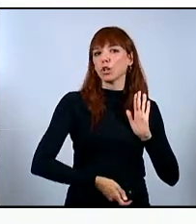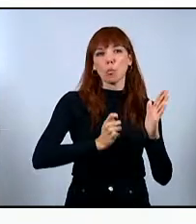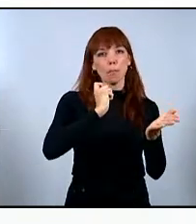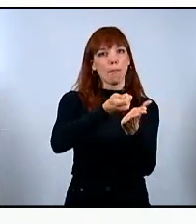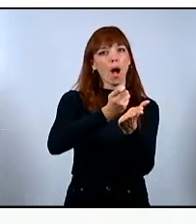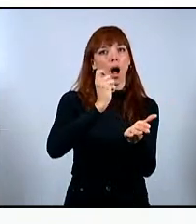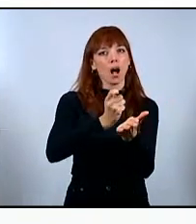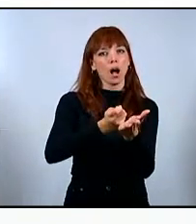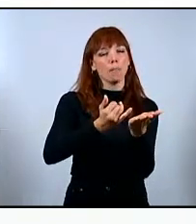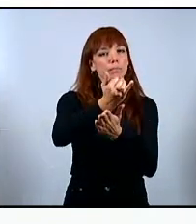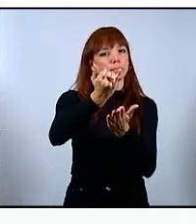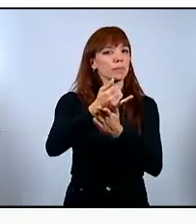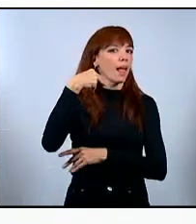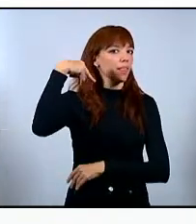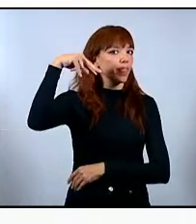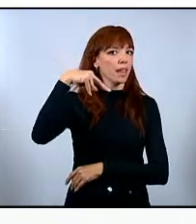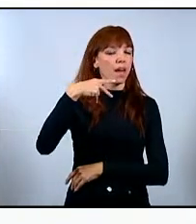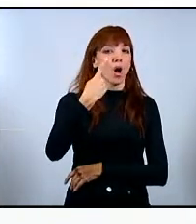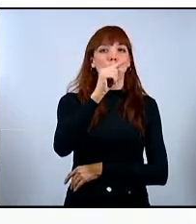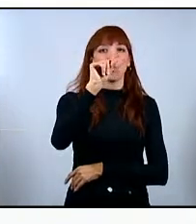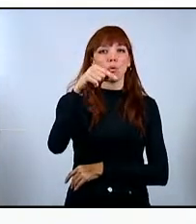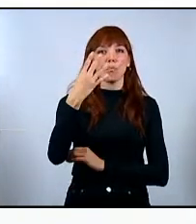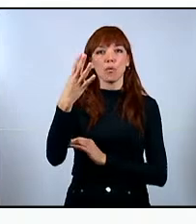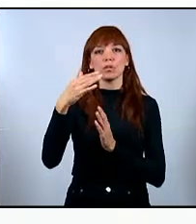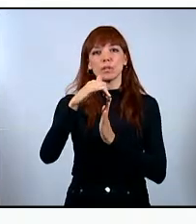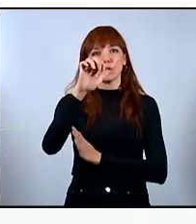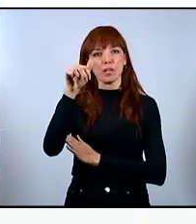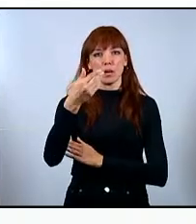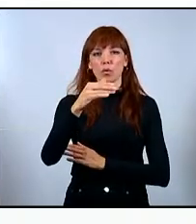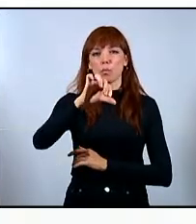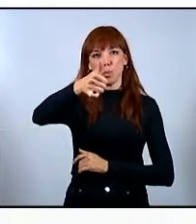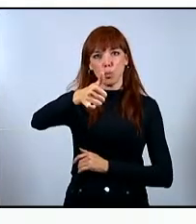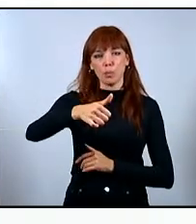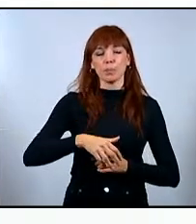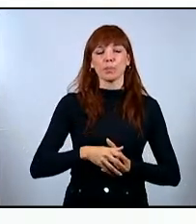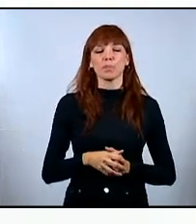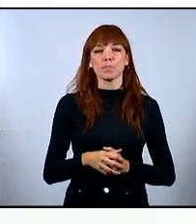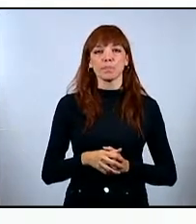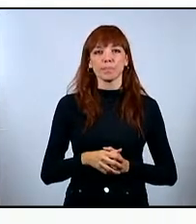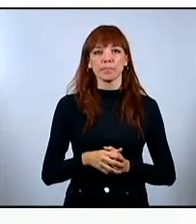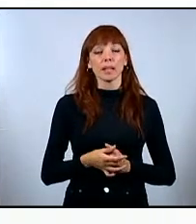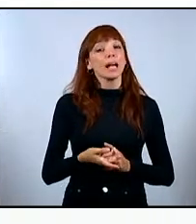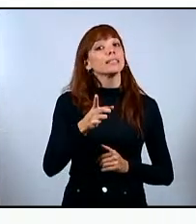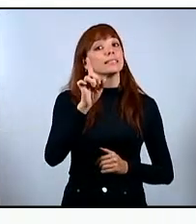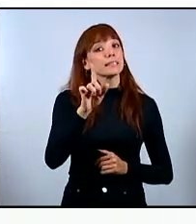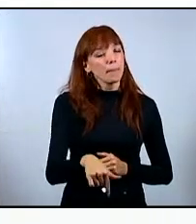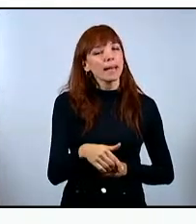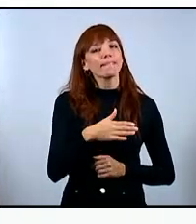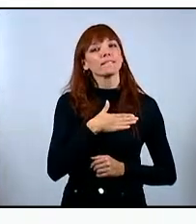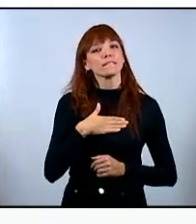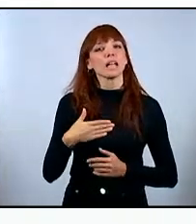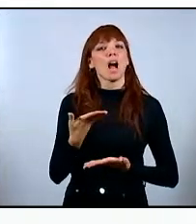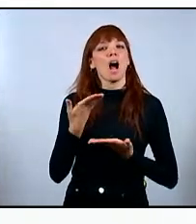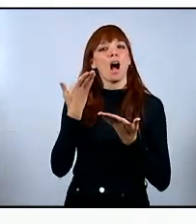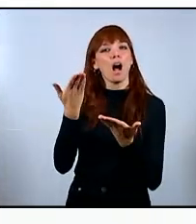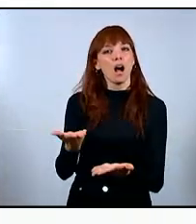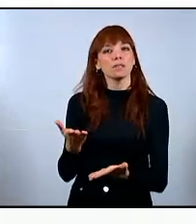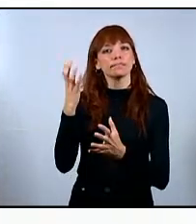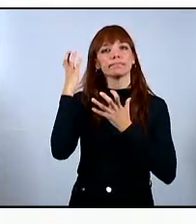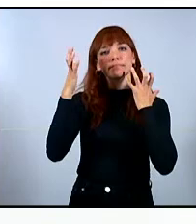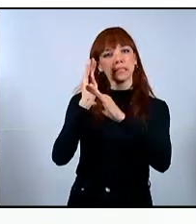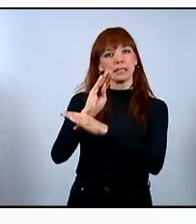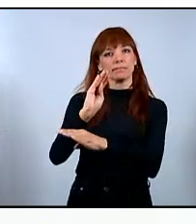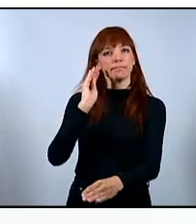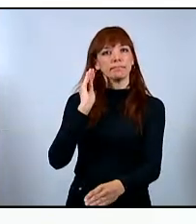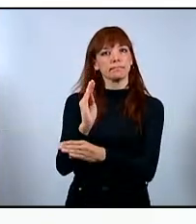productores de cerezas por valor de 1,4 millones de euros. También queremos estar al lado de los ganaderos para apoyarles